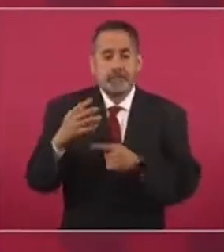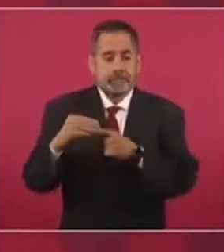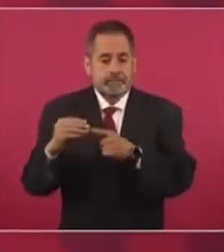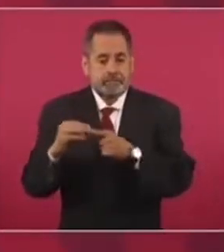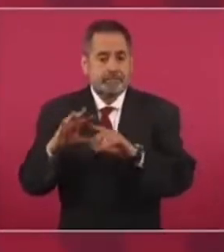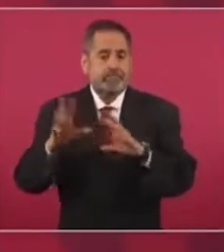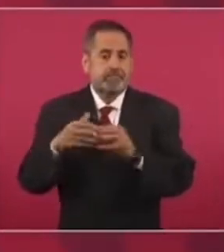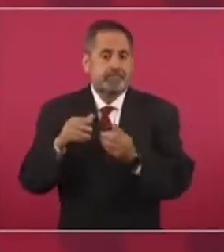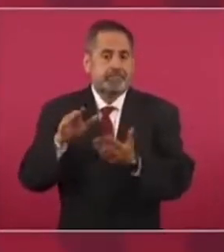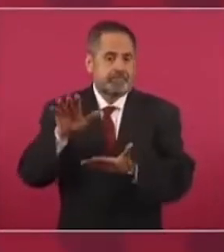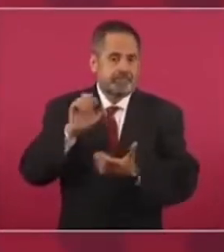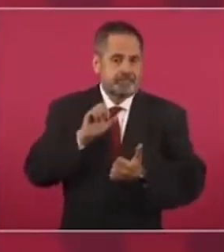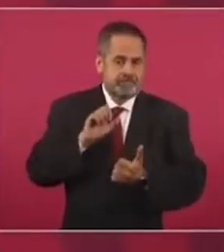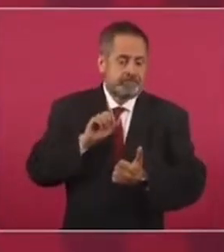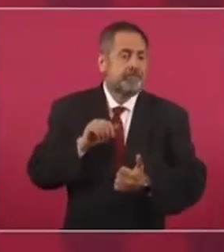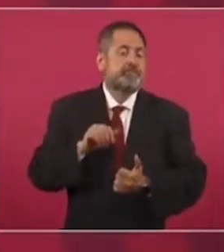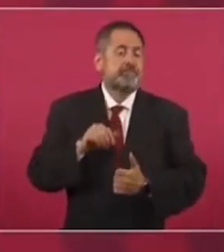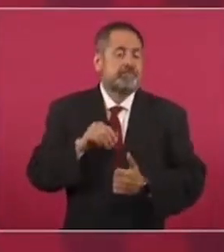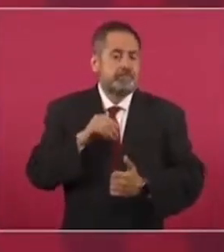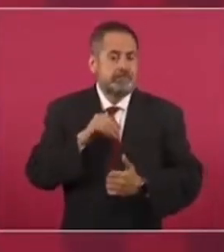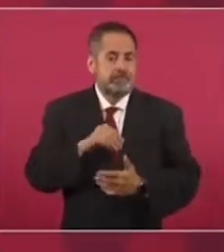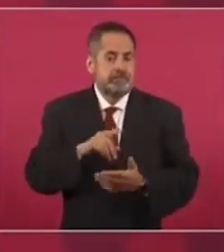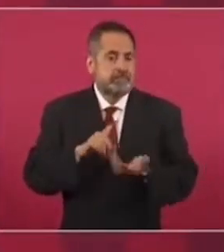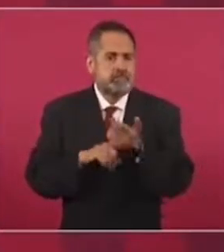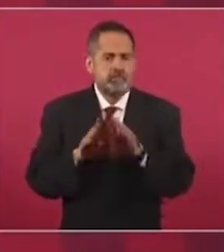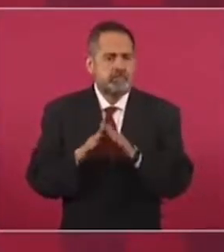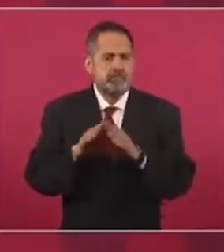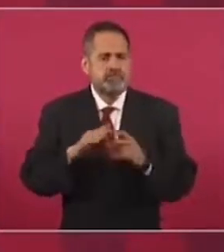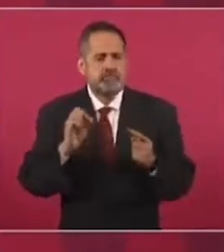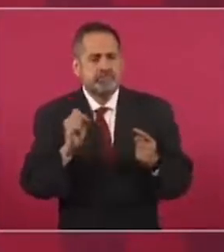26,1429.74 pesos moneda nacional de la siguiente manera.